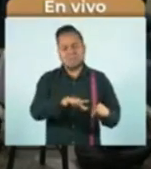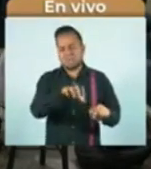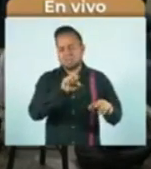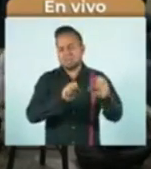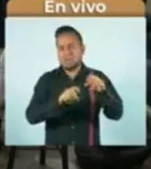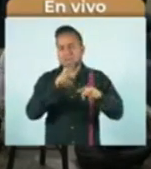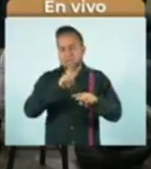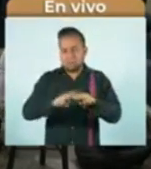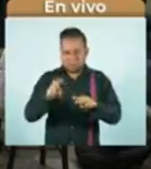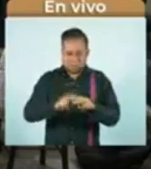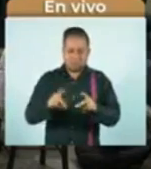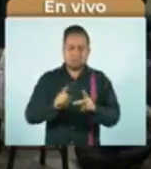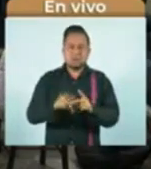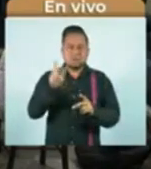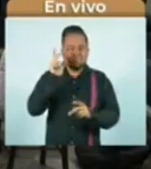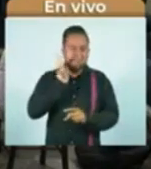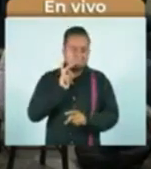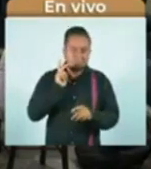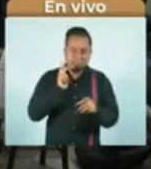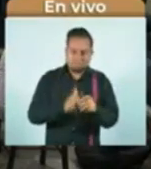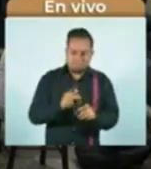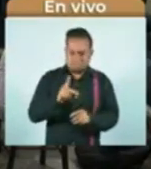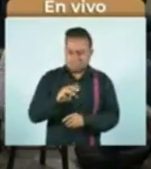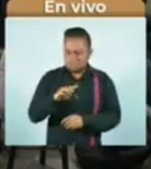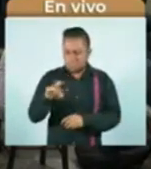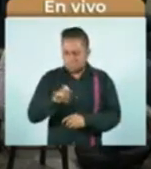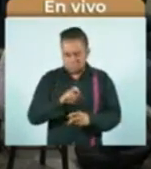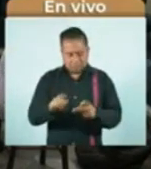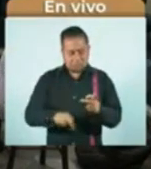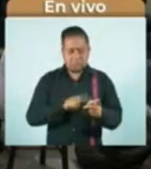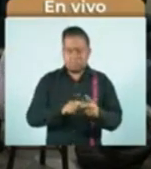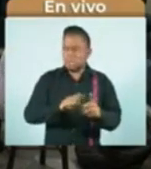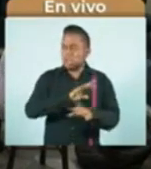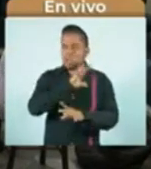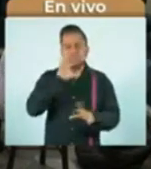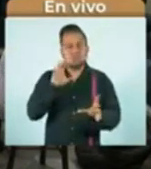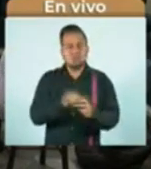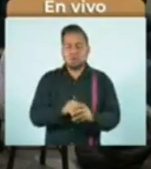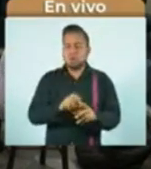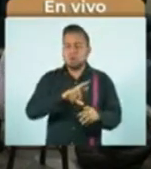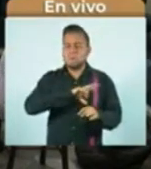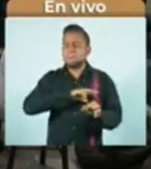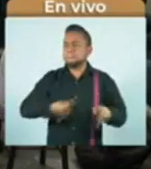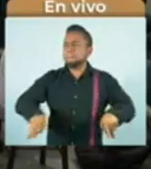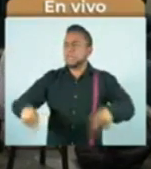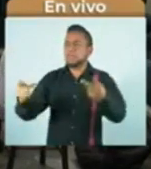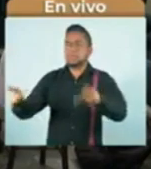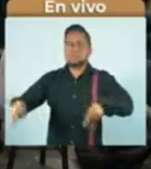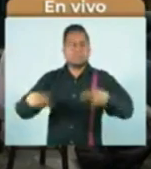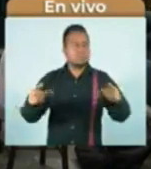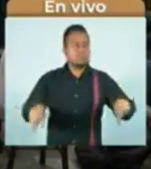ferrocarriles, petróleos mexicanos, privatizaron todo,